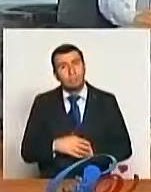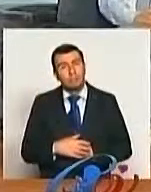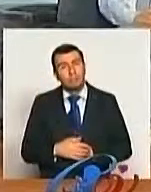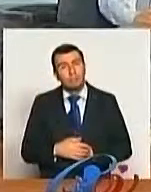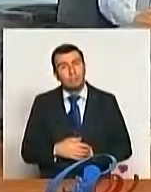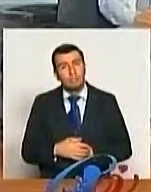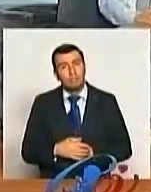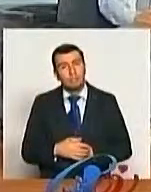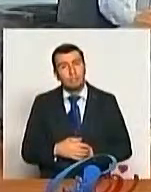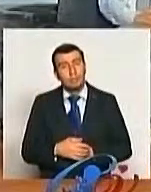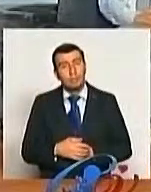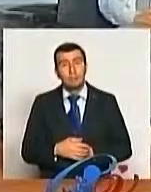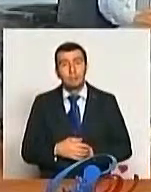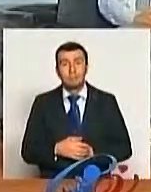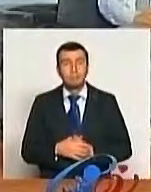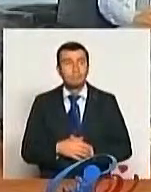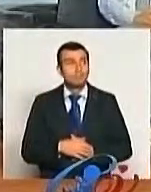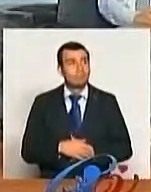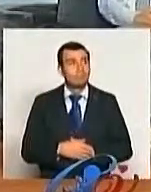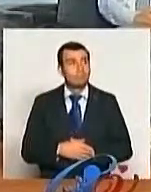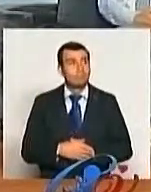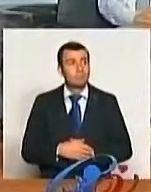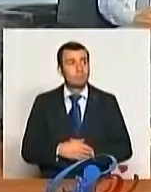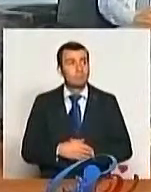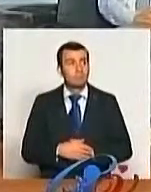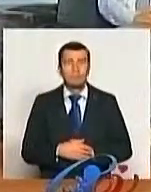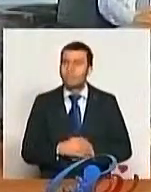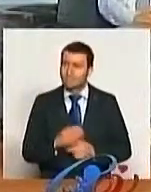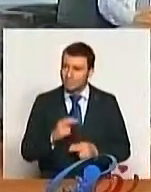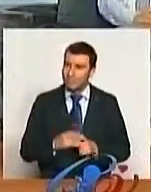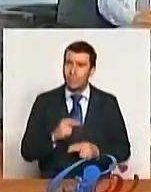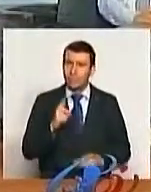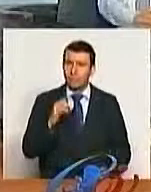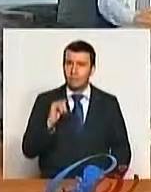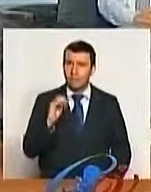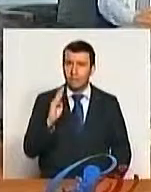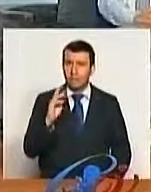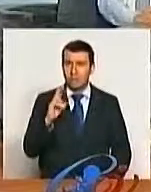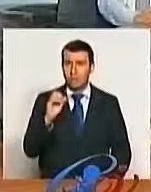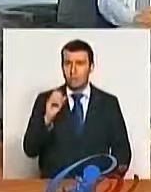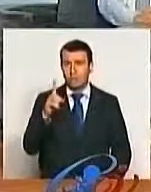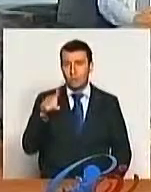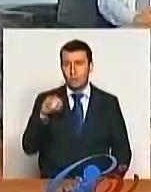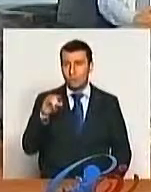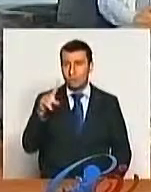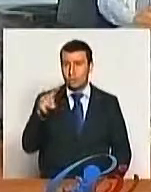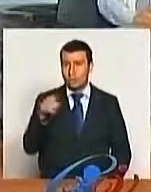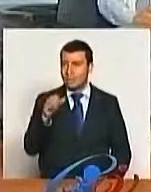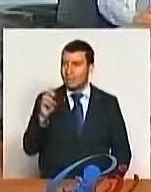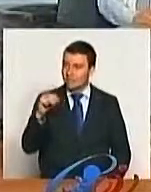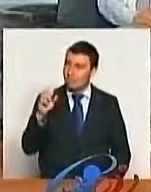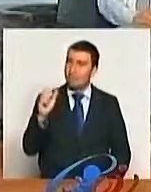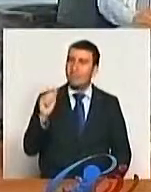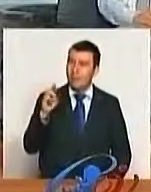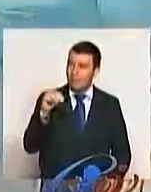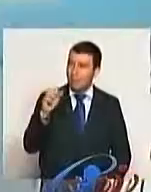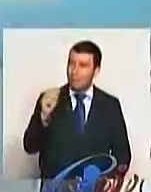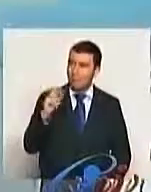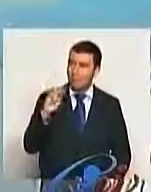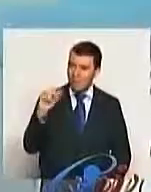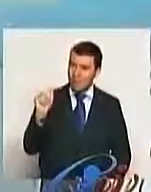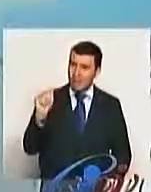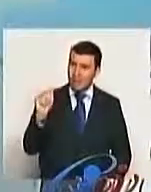mamaria. Es una fibrosis mamaria. Sí, una fibrosis. Bueno, muchas gracias por su pregunta. Una fibrosis mamaria. Bueno, en realidad eso